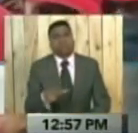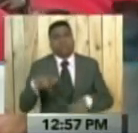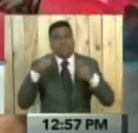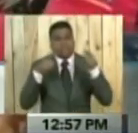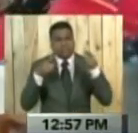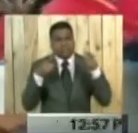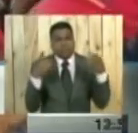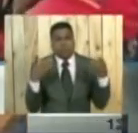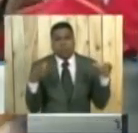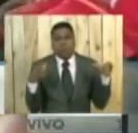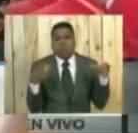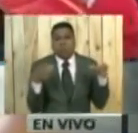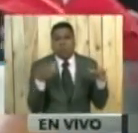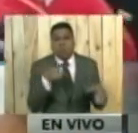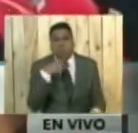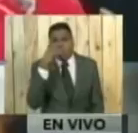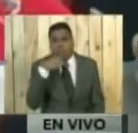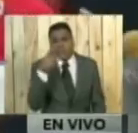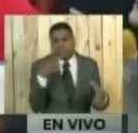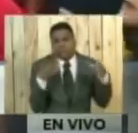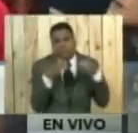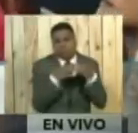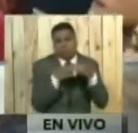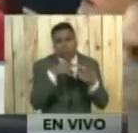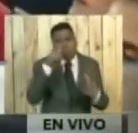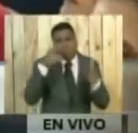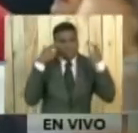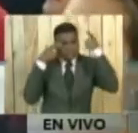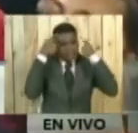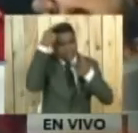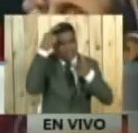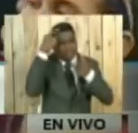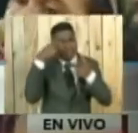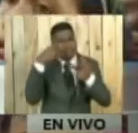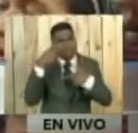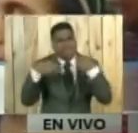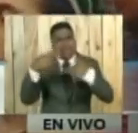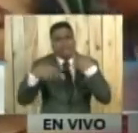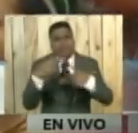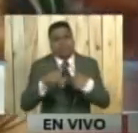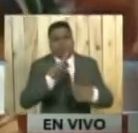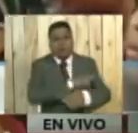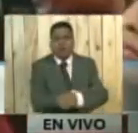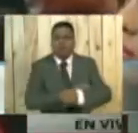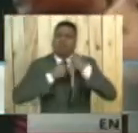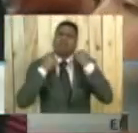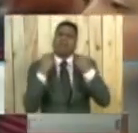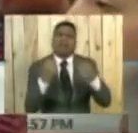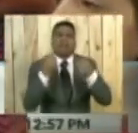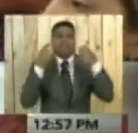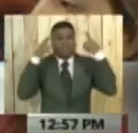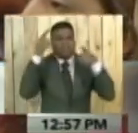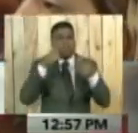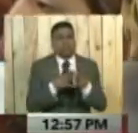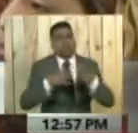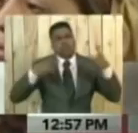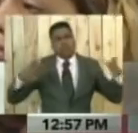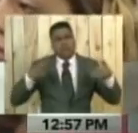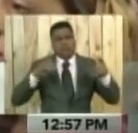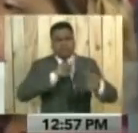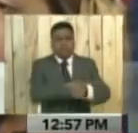Chávez. Heredó de Chávez su fortaleza, su enorme